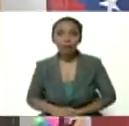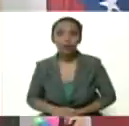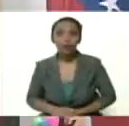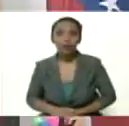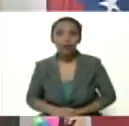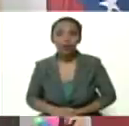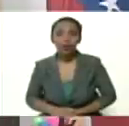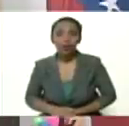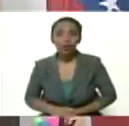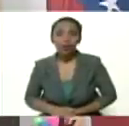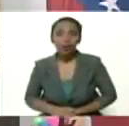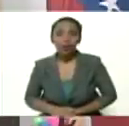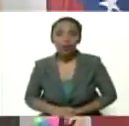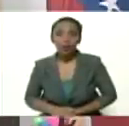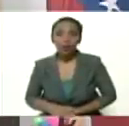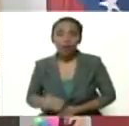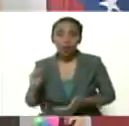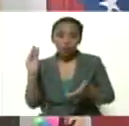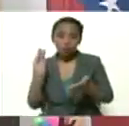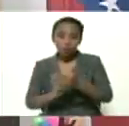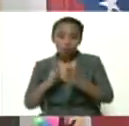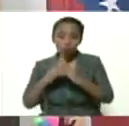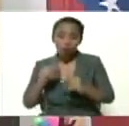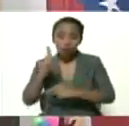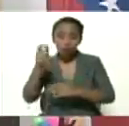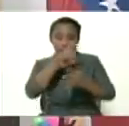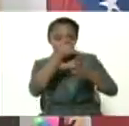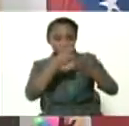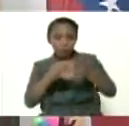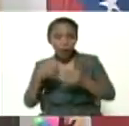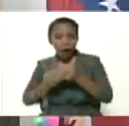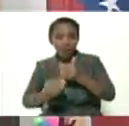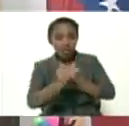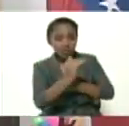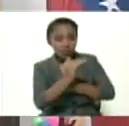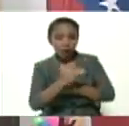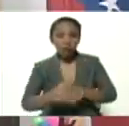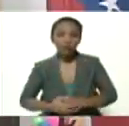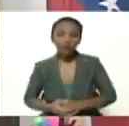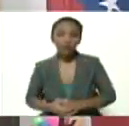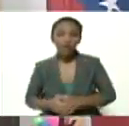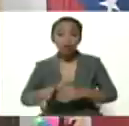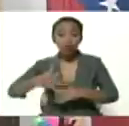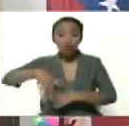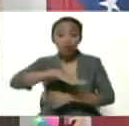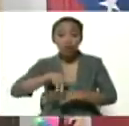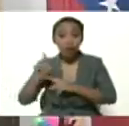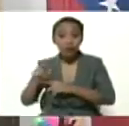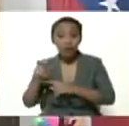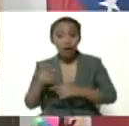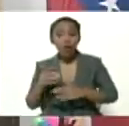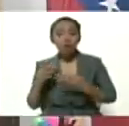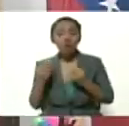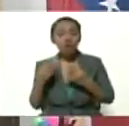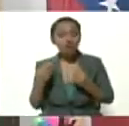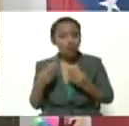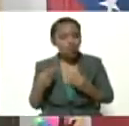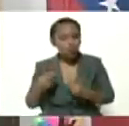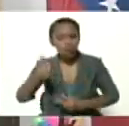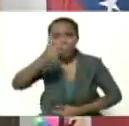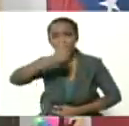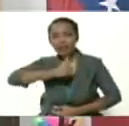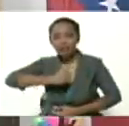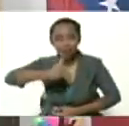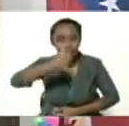La aplicación de todas estas líneas para avanzar, avanzar en todas estas líneas, con mucha